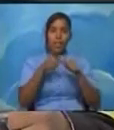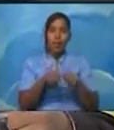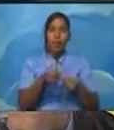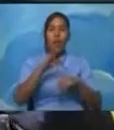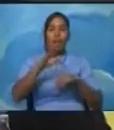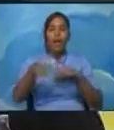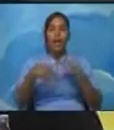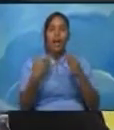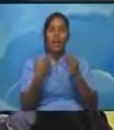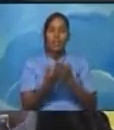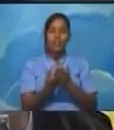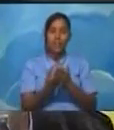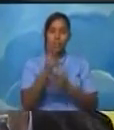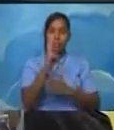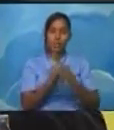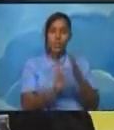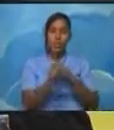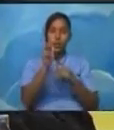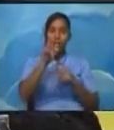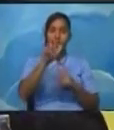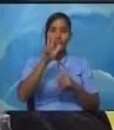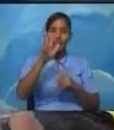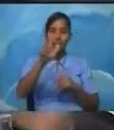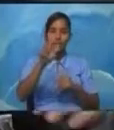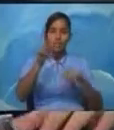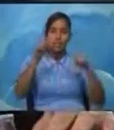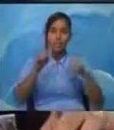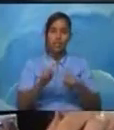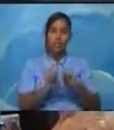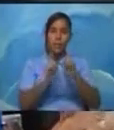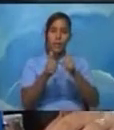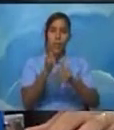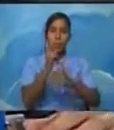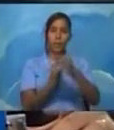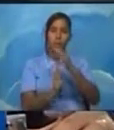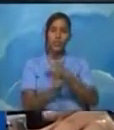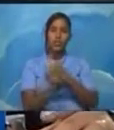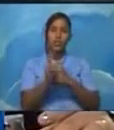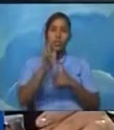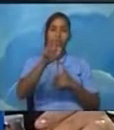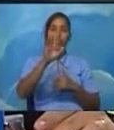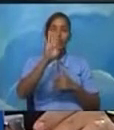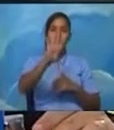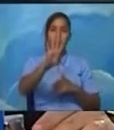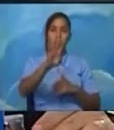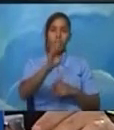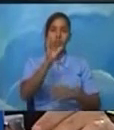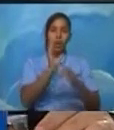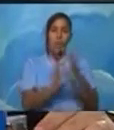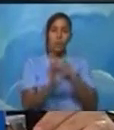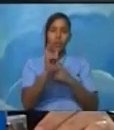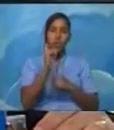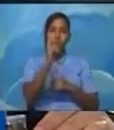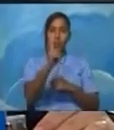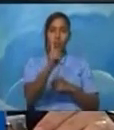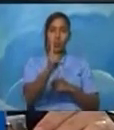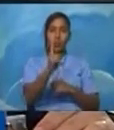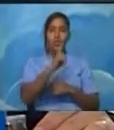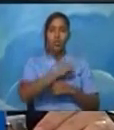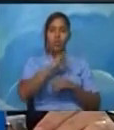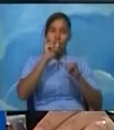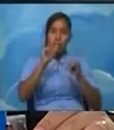versículo 33. Vamos a empezar hoy con el versículo 34 del capítulo 1 de